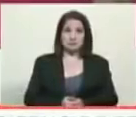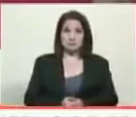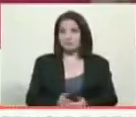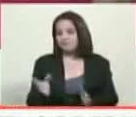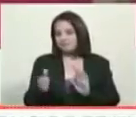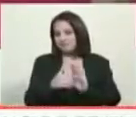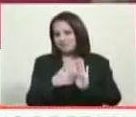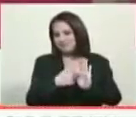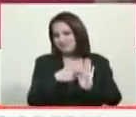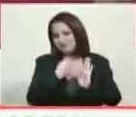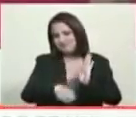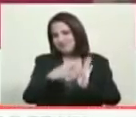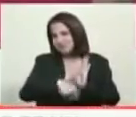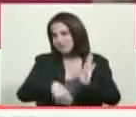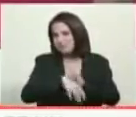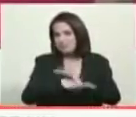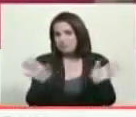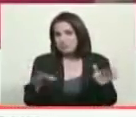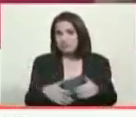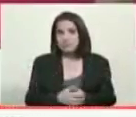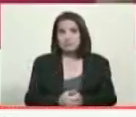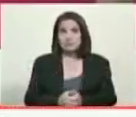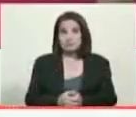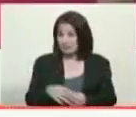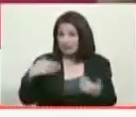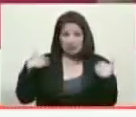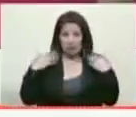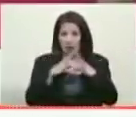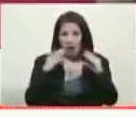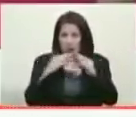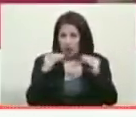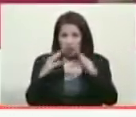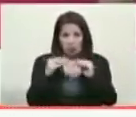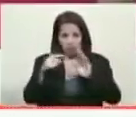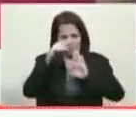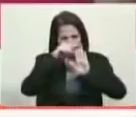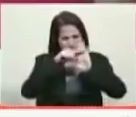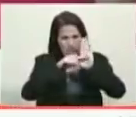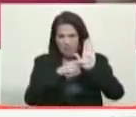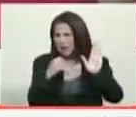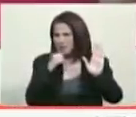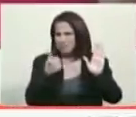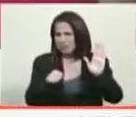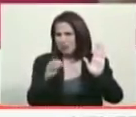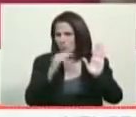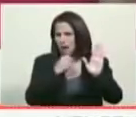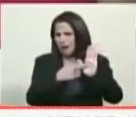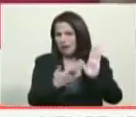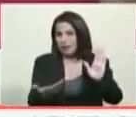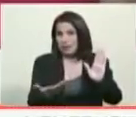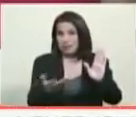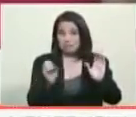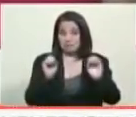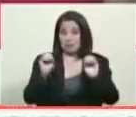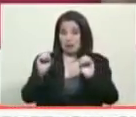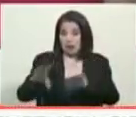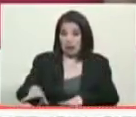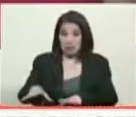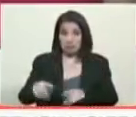aplica. Ve de aquí allá a la esquina. Voy. El abandono del